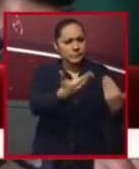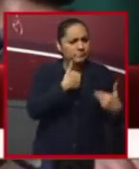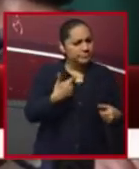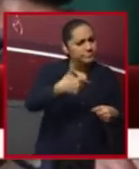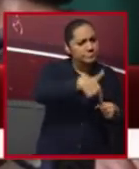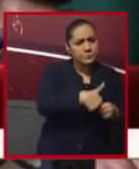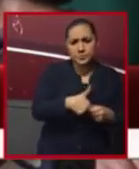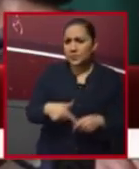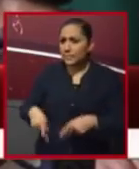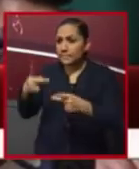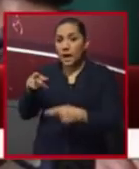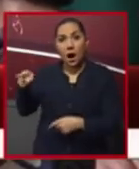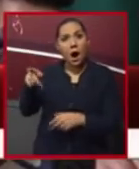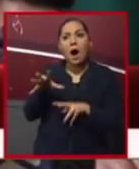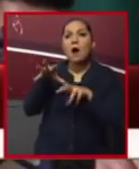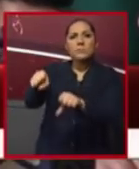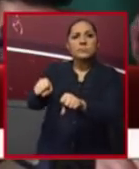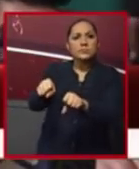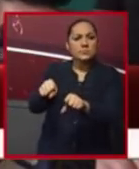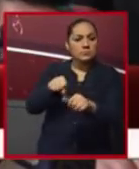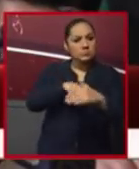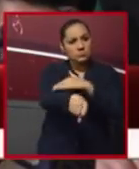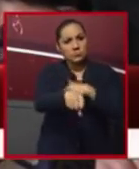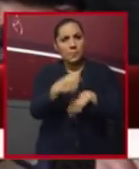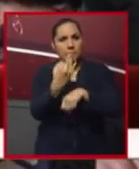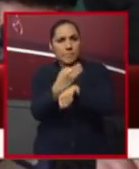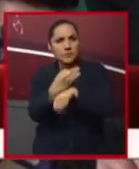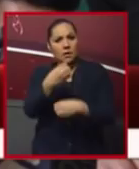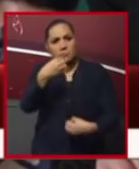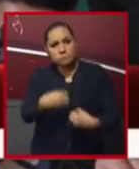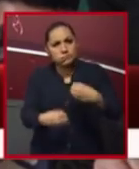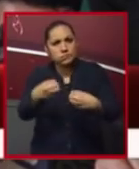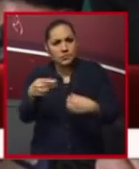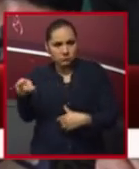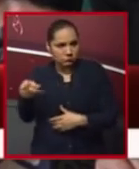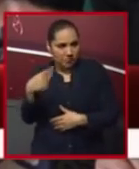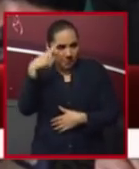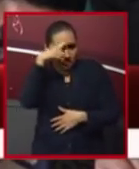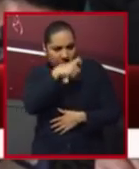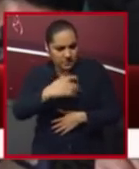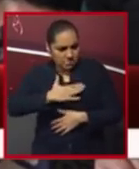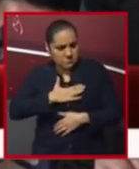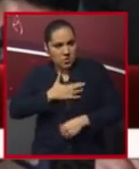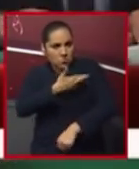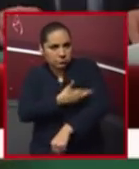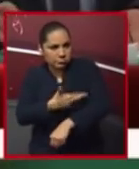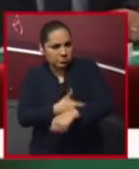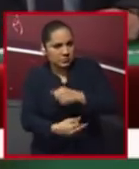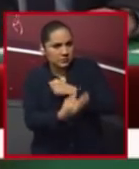y que no van a tener cómo defenderse. ¿Ustedes están de acuerdo que a esos pobladores se les lleve a la cárcel?